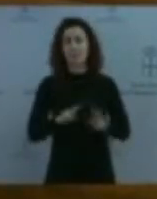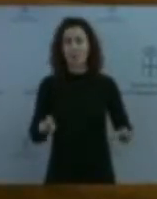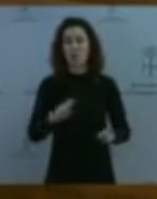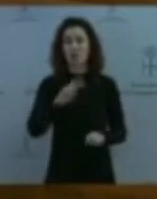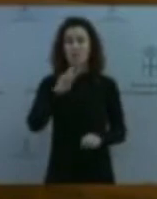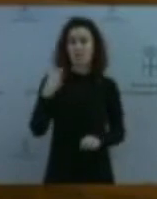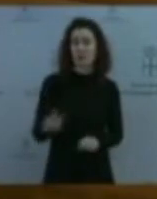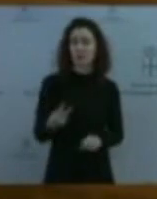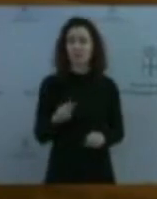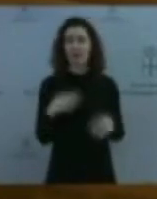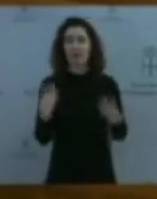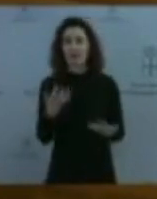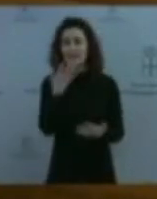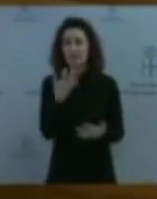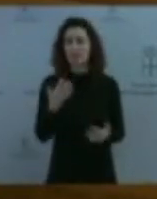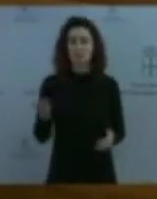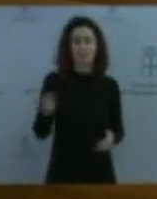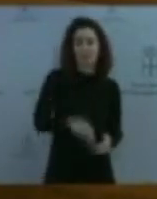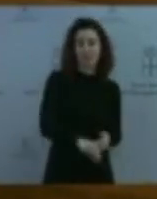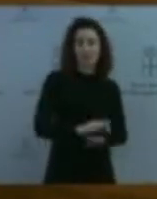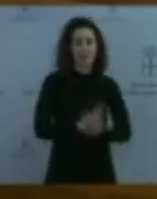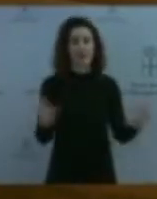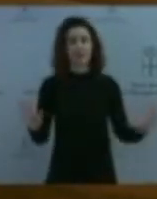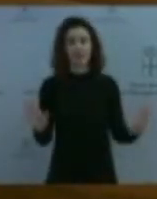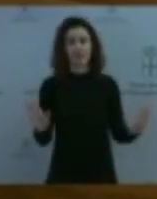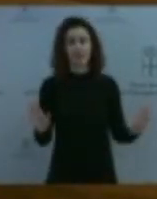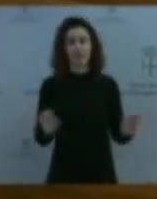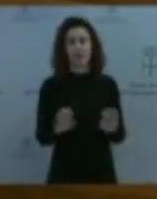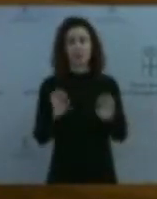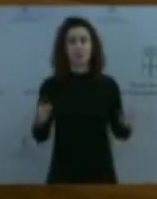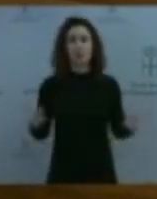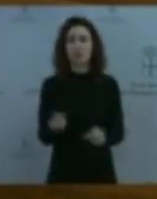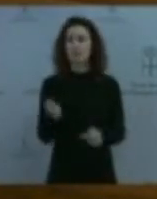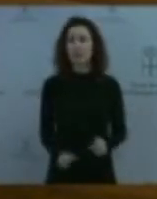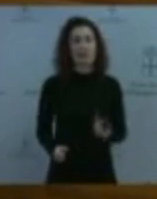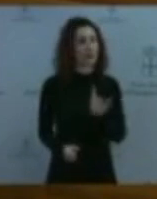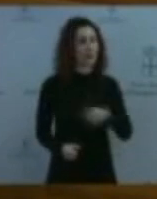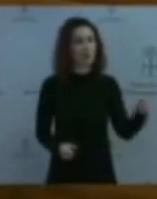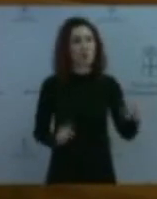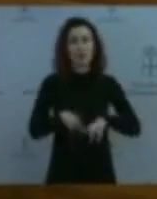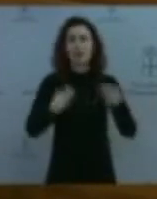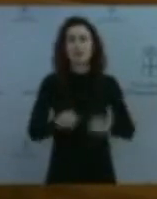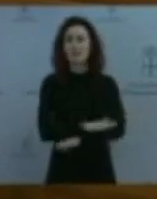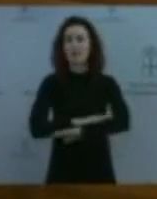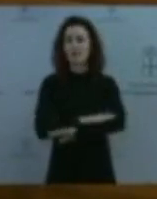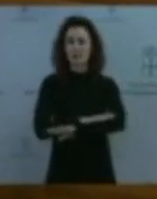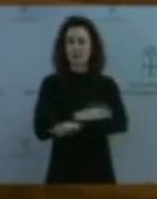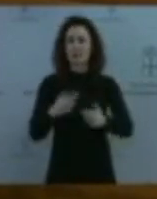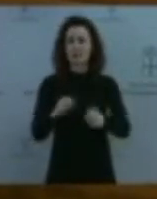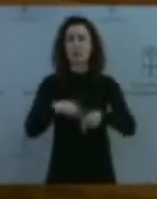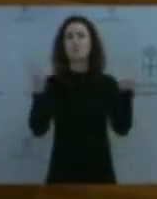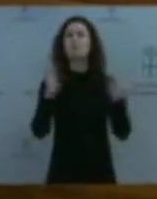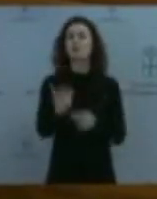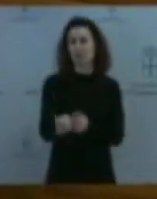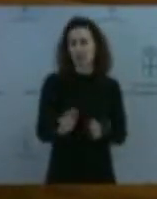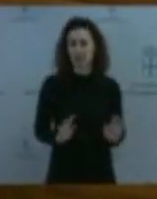estaba, porque la respuesta está clara, recortes salariales no, reforma de administración y del sector público por supuesto que sí. Y le voy a explicar algo, mire, yo